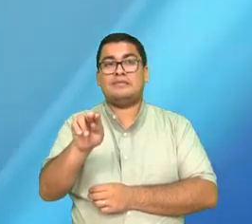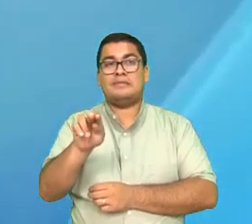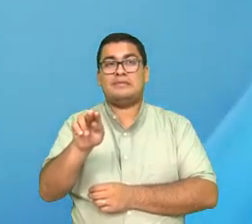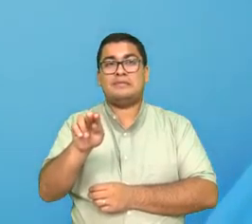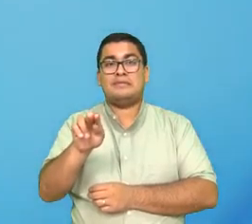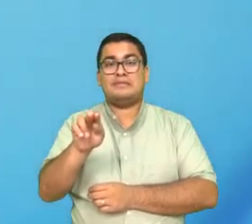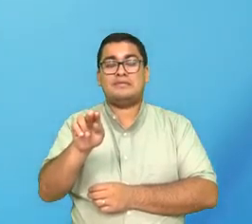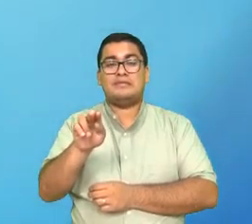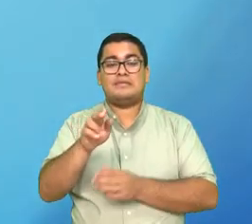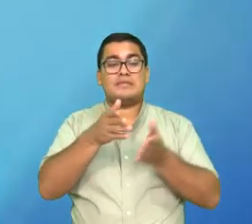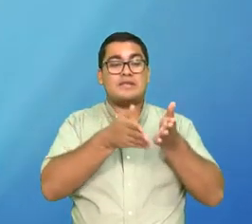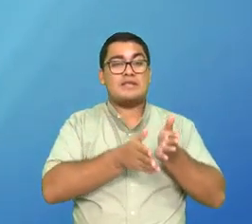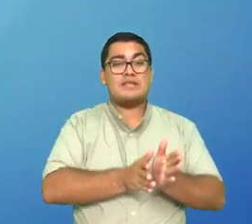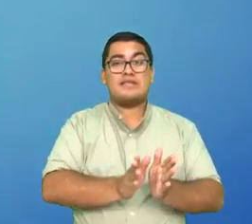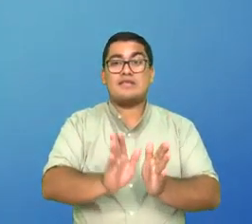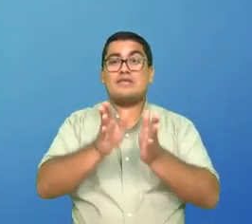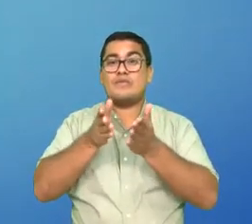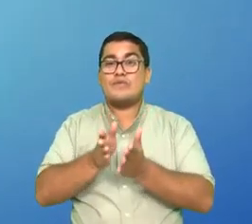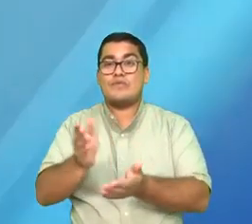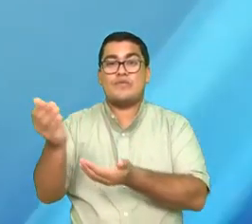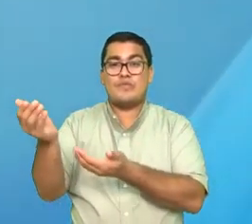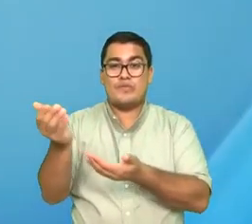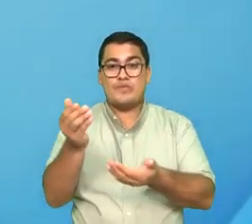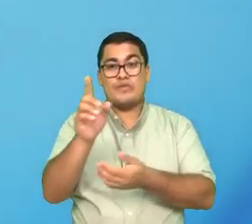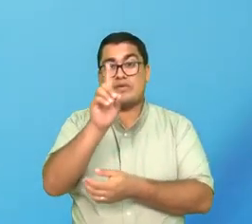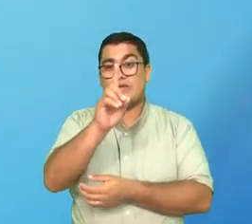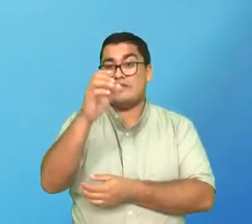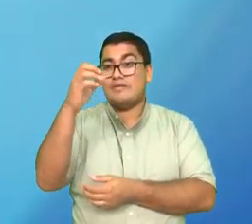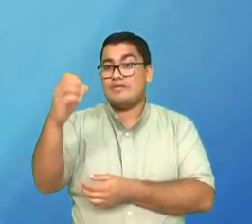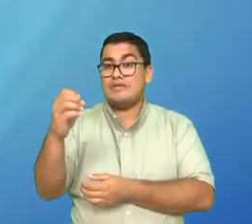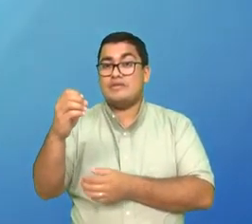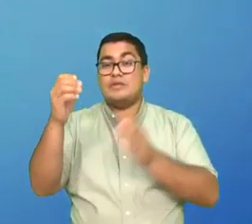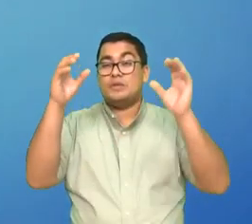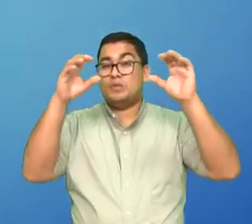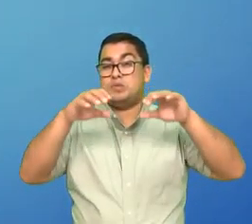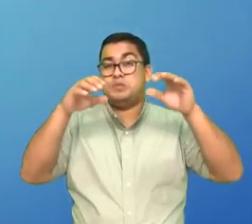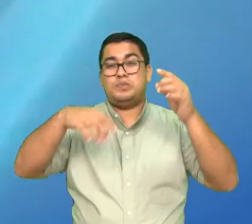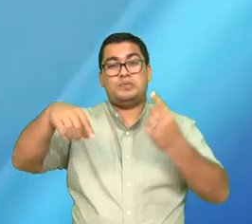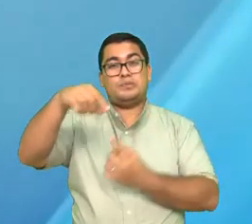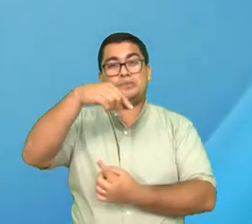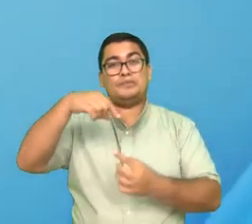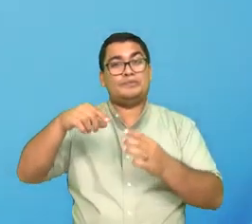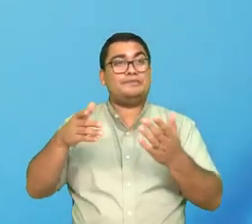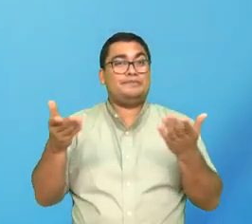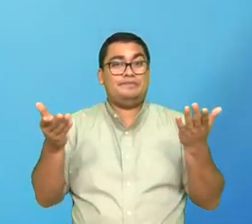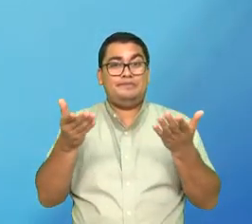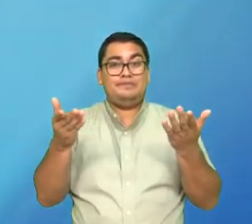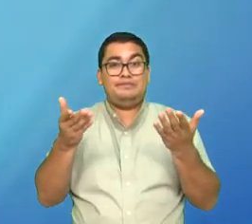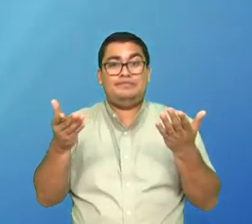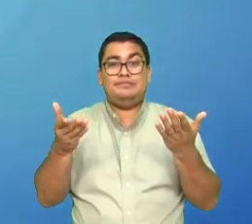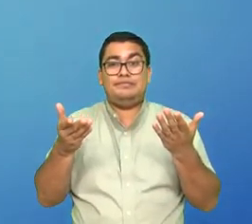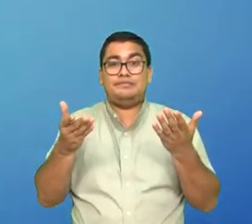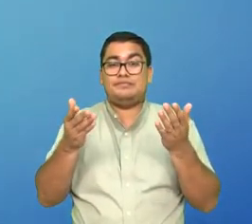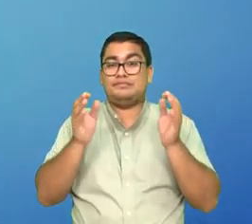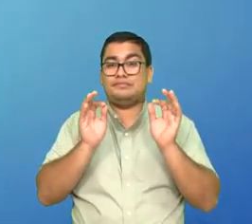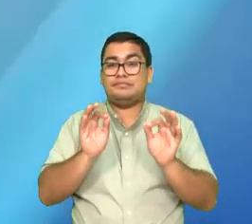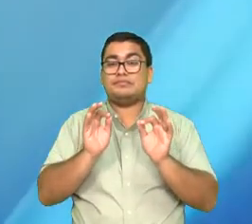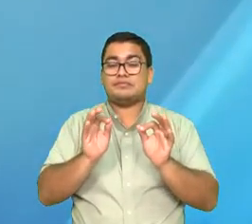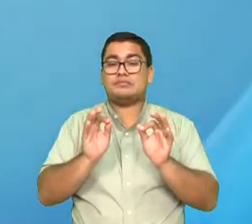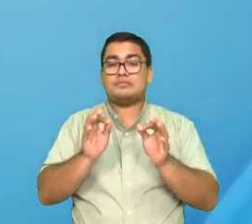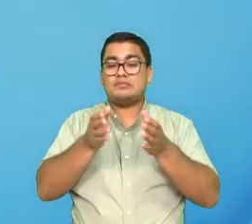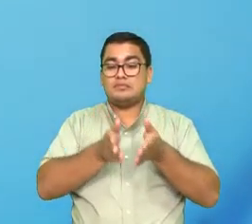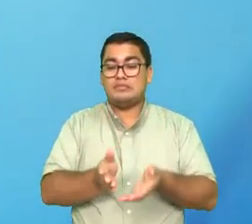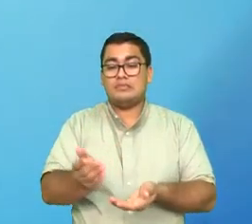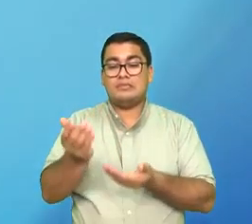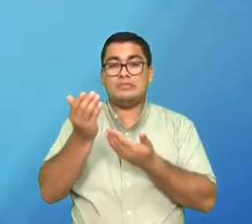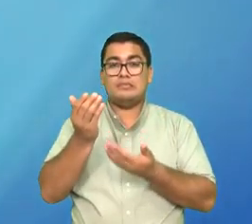10 niñas y niños que nacieron en medio del huracán, en medio del huracán.